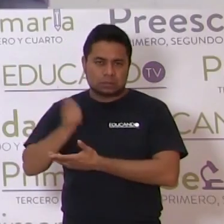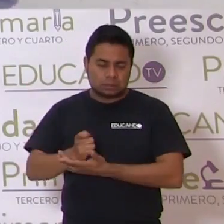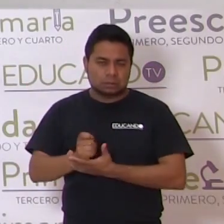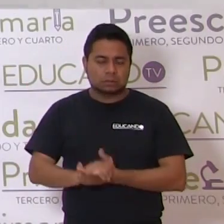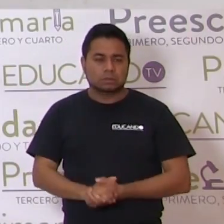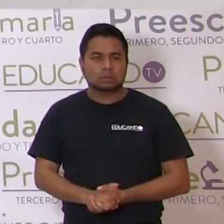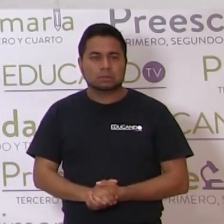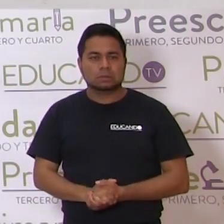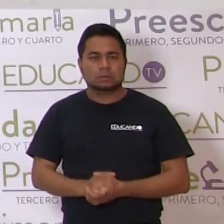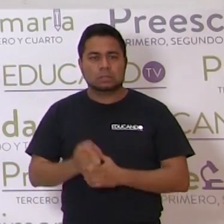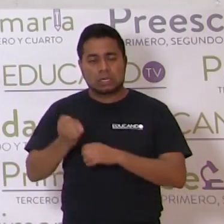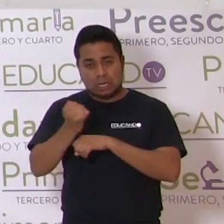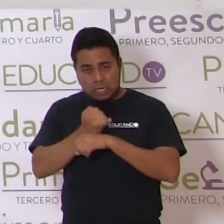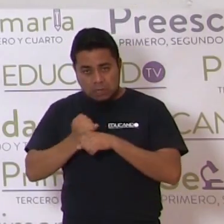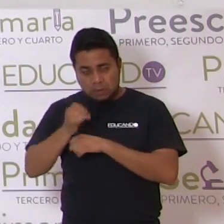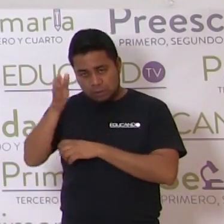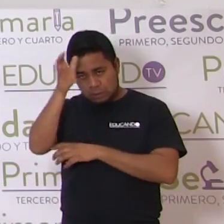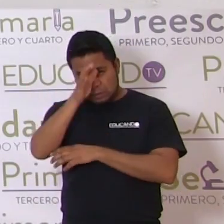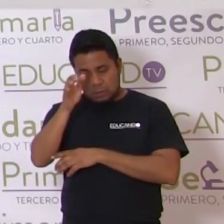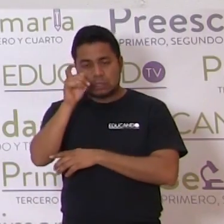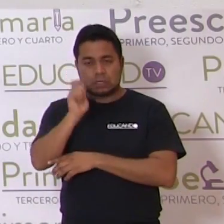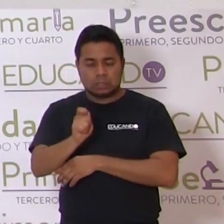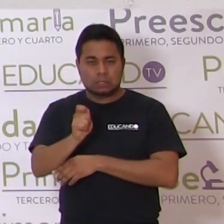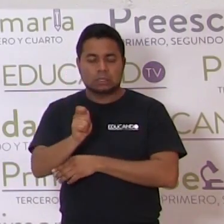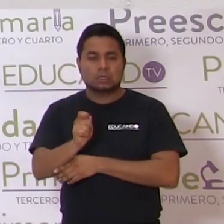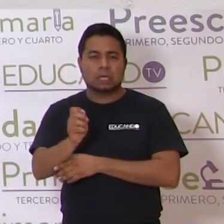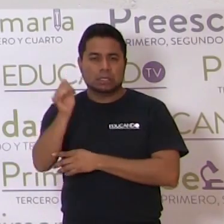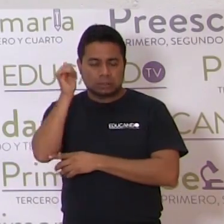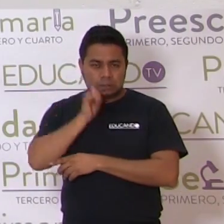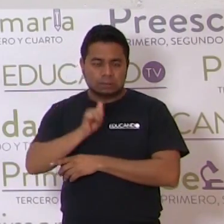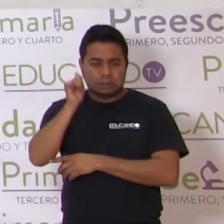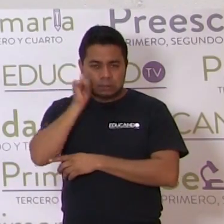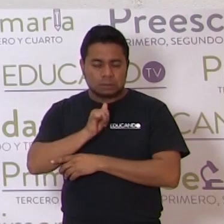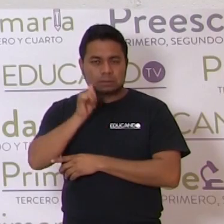Un informe científico entonces siempre tiene un